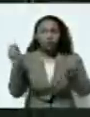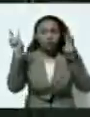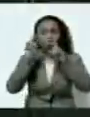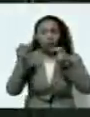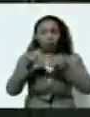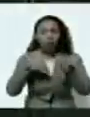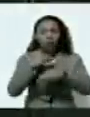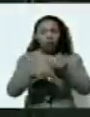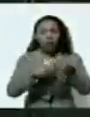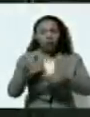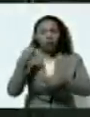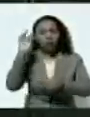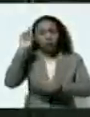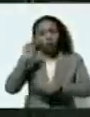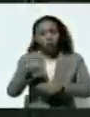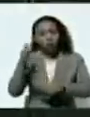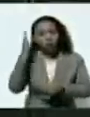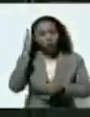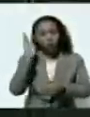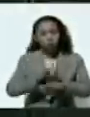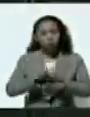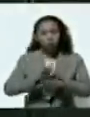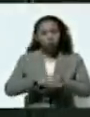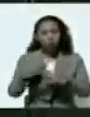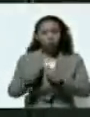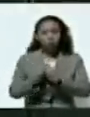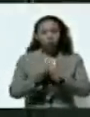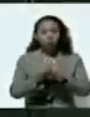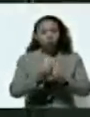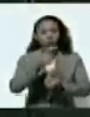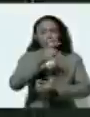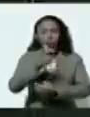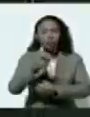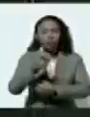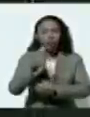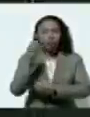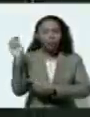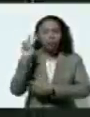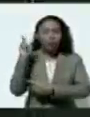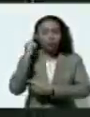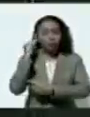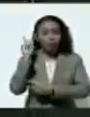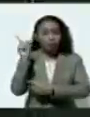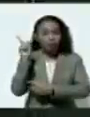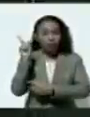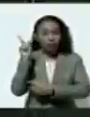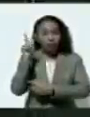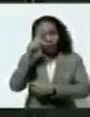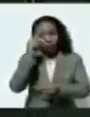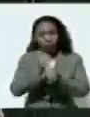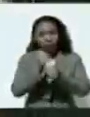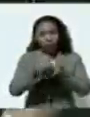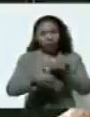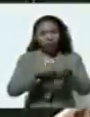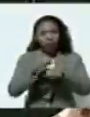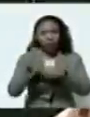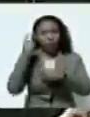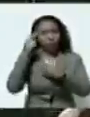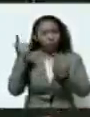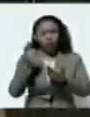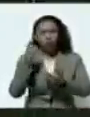que se realizó en el diario, se supo que estaba acompañado de una ciudadana venezolana en el operativo que se realizó. No sé si